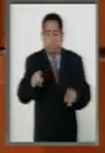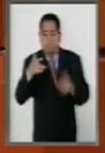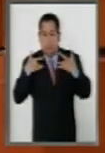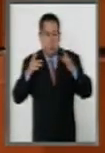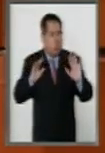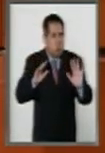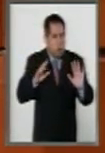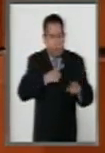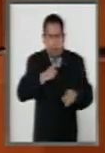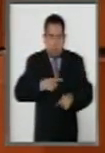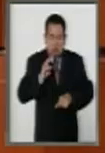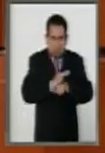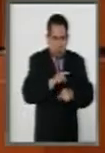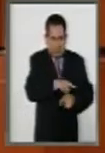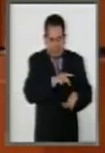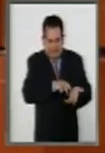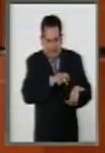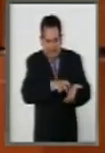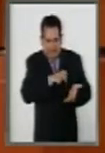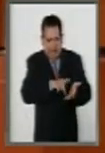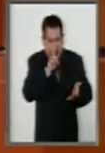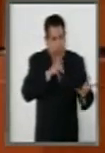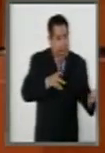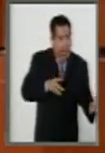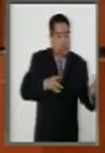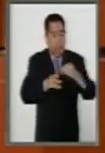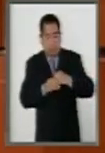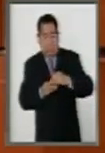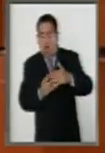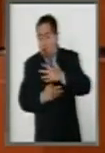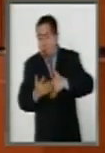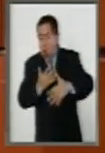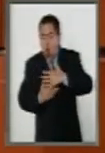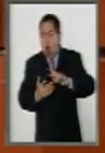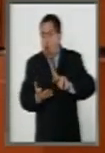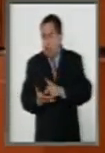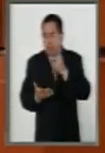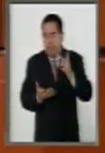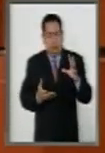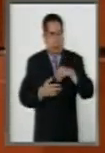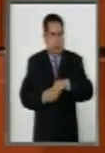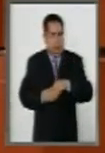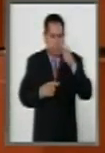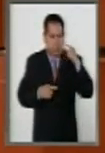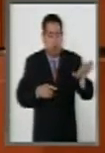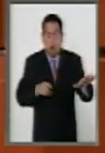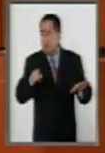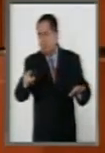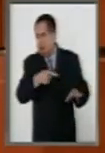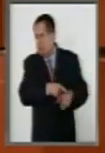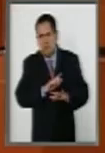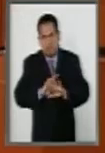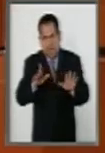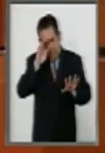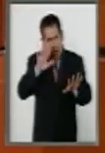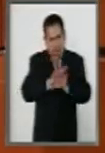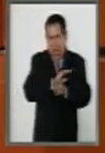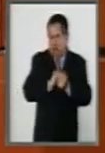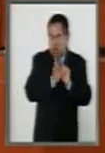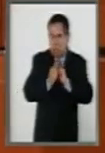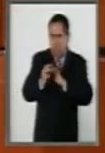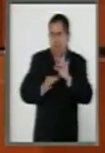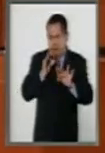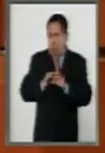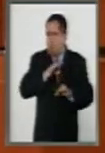debe garantizar la reinserción del sentenciado, pero también dar la certeza a la población de que esa persona no volverá a delinquir